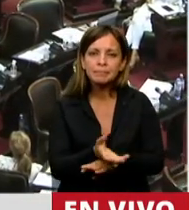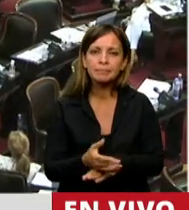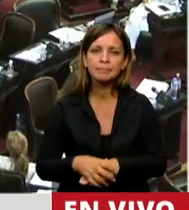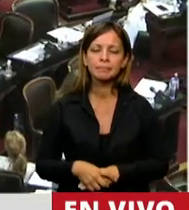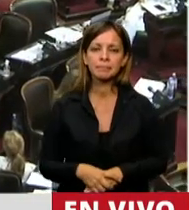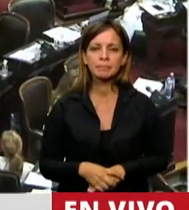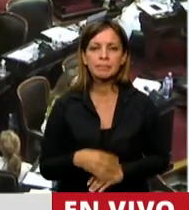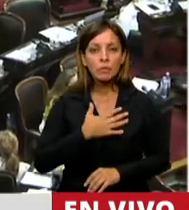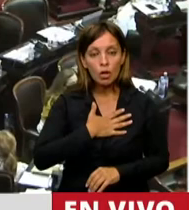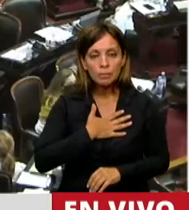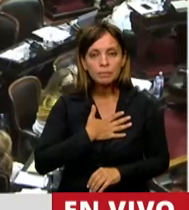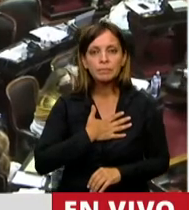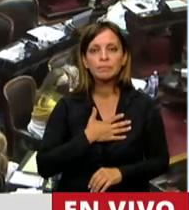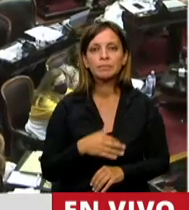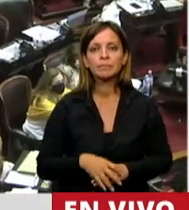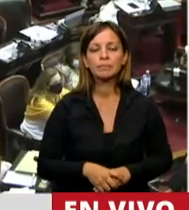Yo